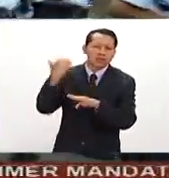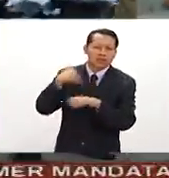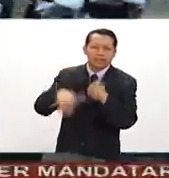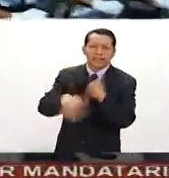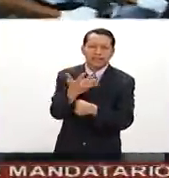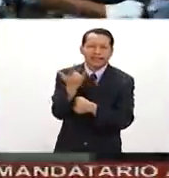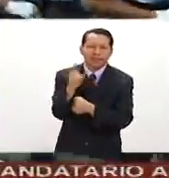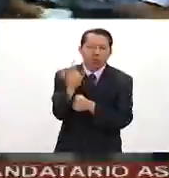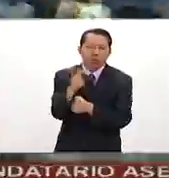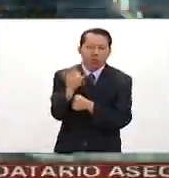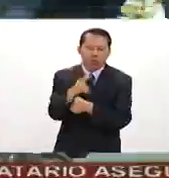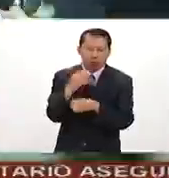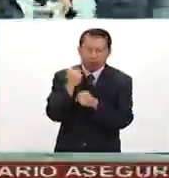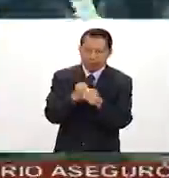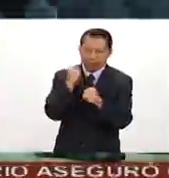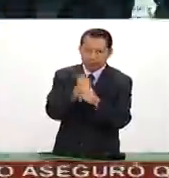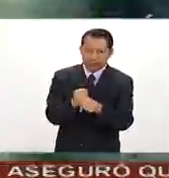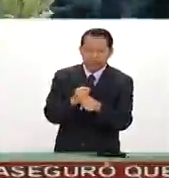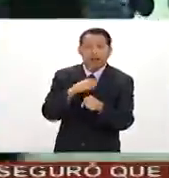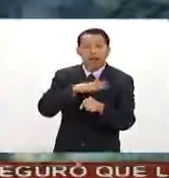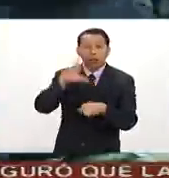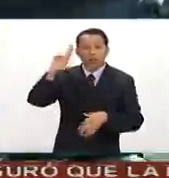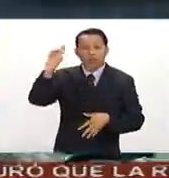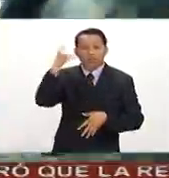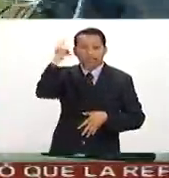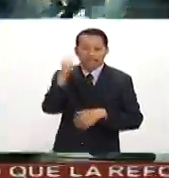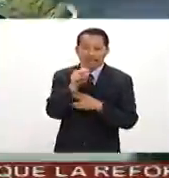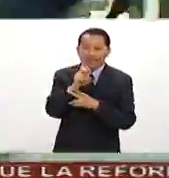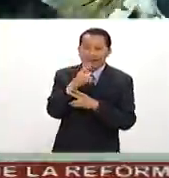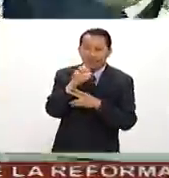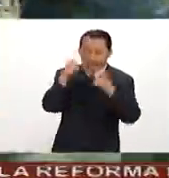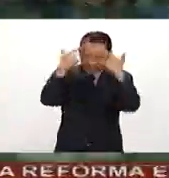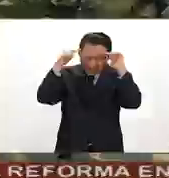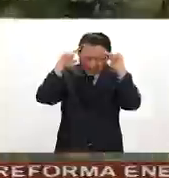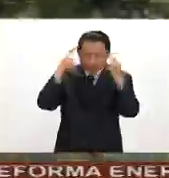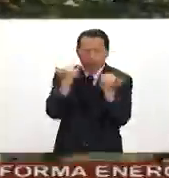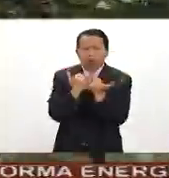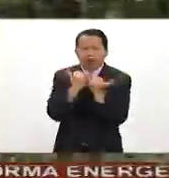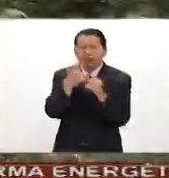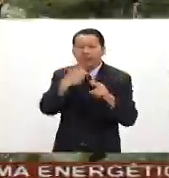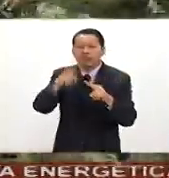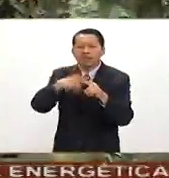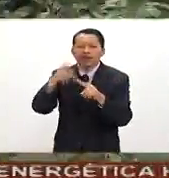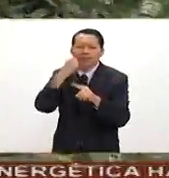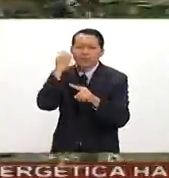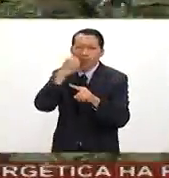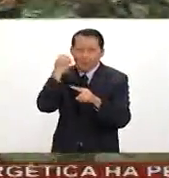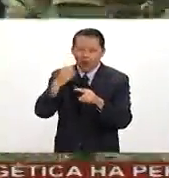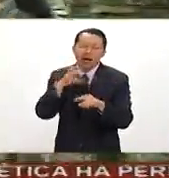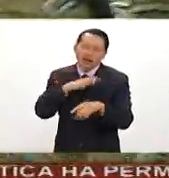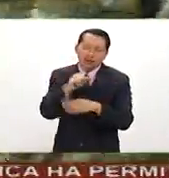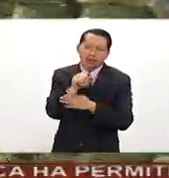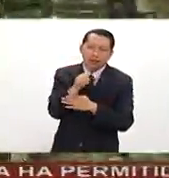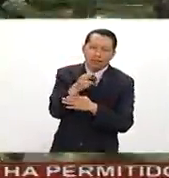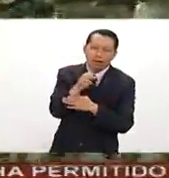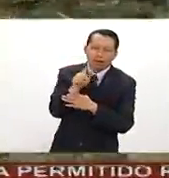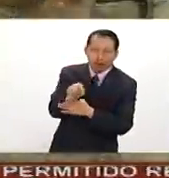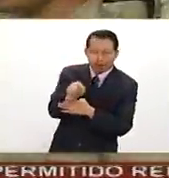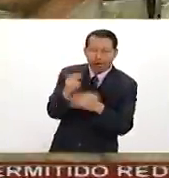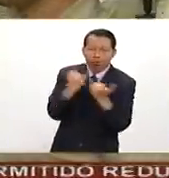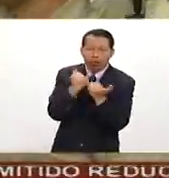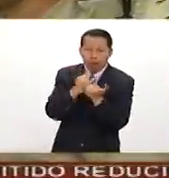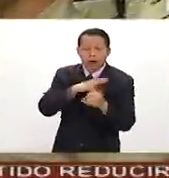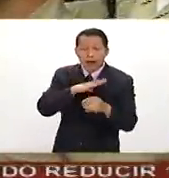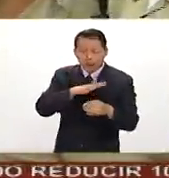julio. El contingente lo encabeza la Universidad Naval, seguido de las diversas escuelas de la Secretaría de Marina. Continúan elementos